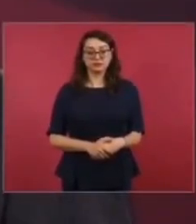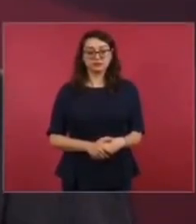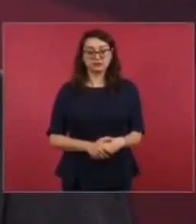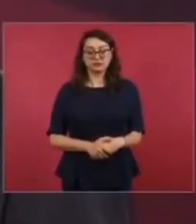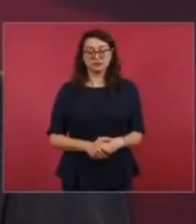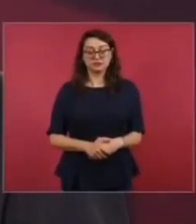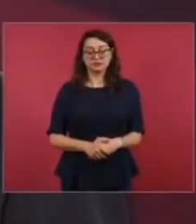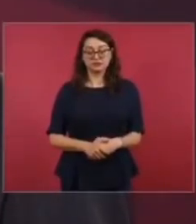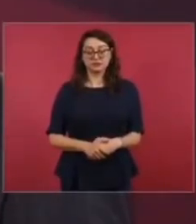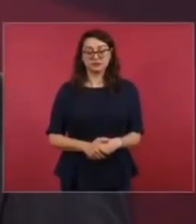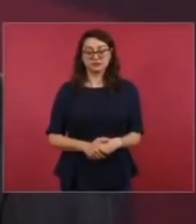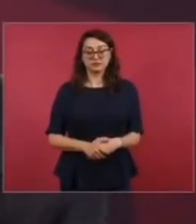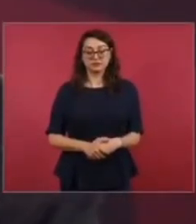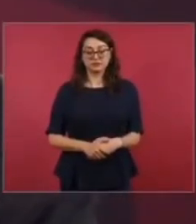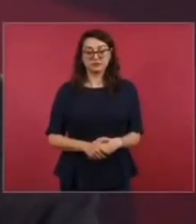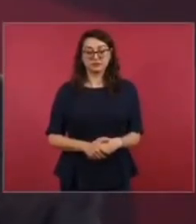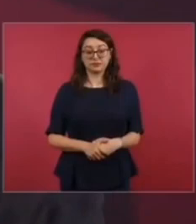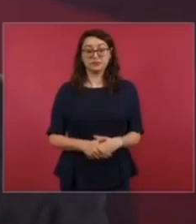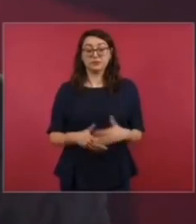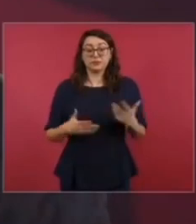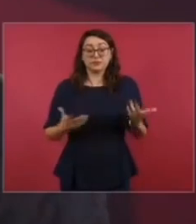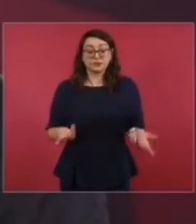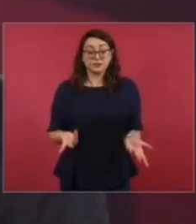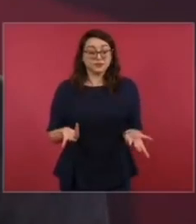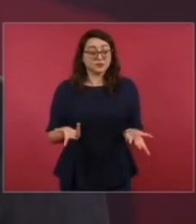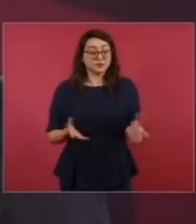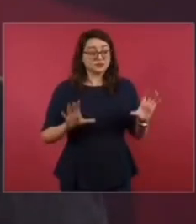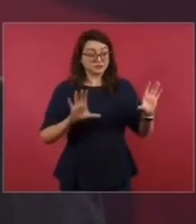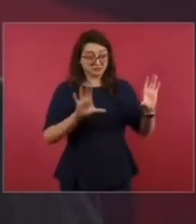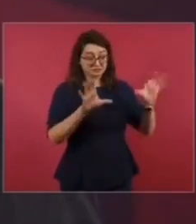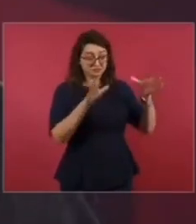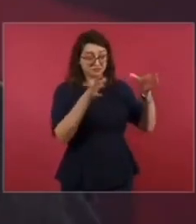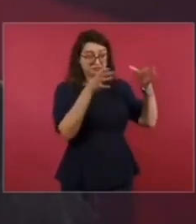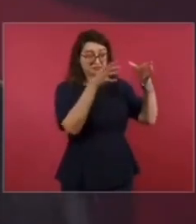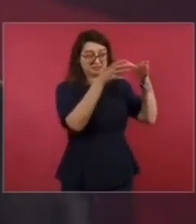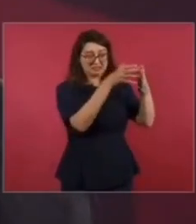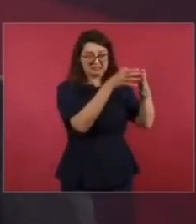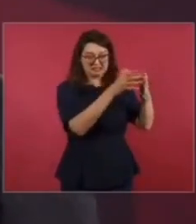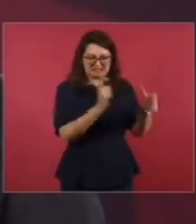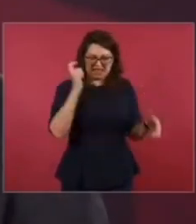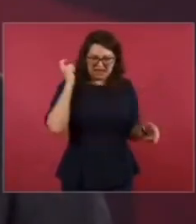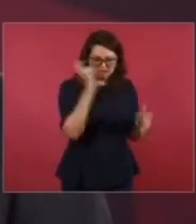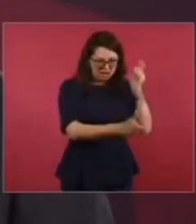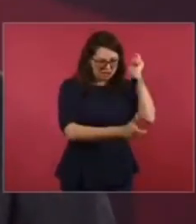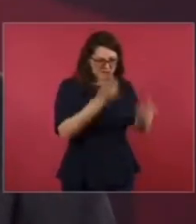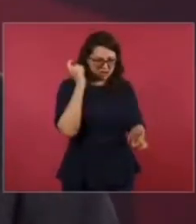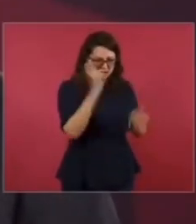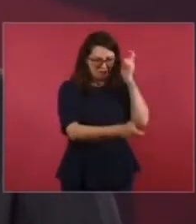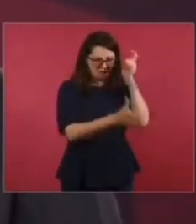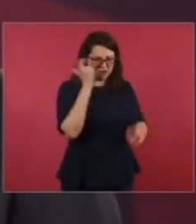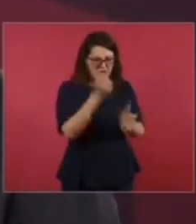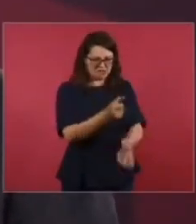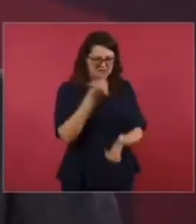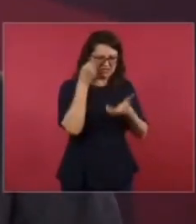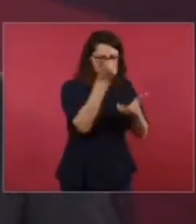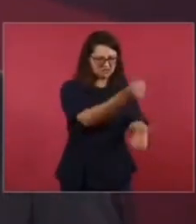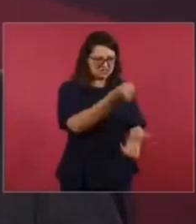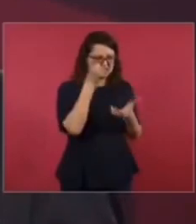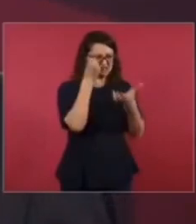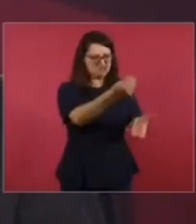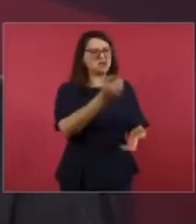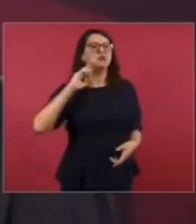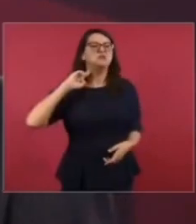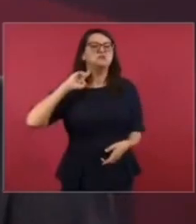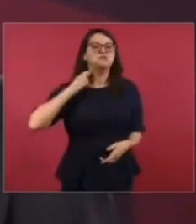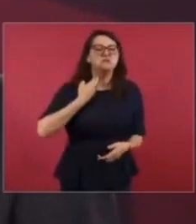a la doctora Claudia Sheinbaum, ellos van a aprovechar en seguir subiendo poco a poco a Xochitl Gálvez. ¿Y qué creen que va a pasar cuando